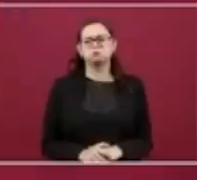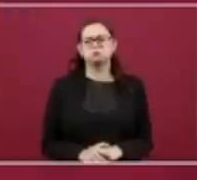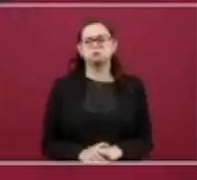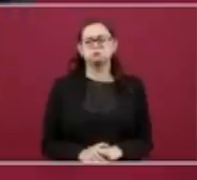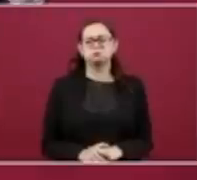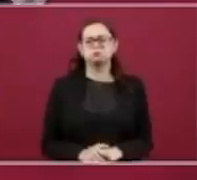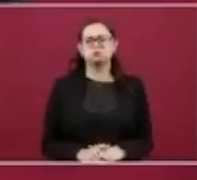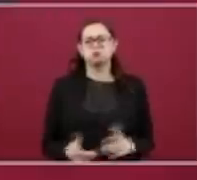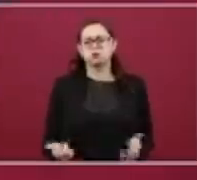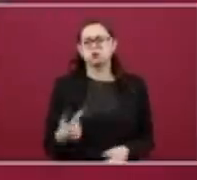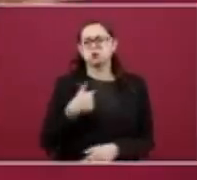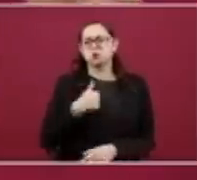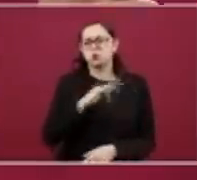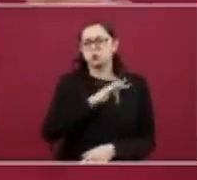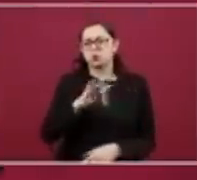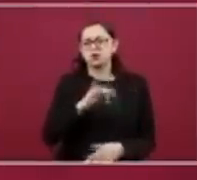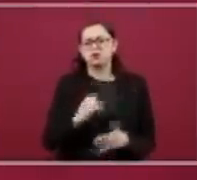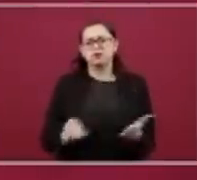para